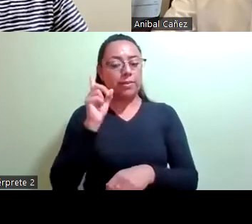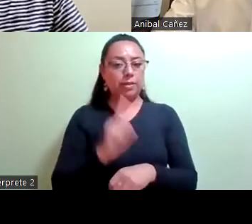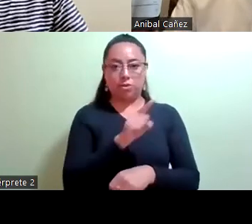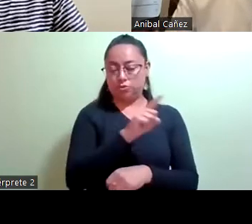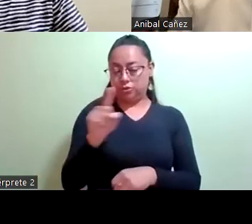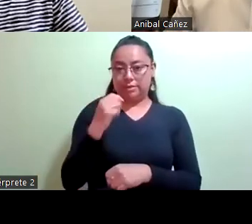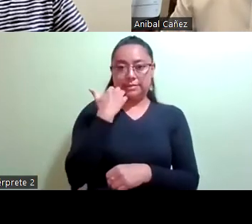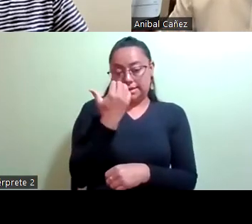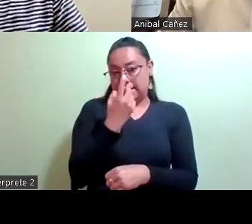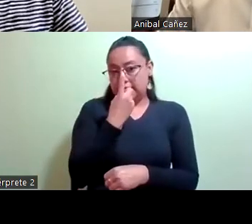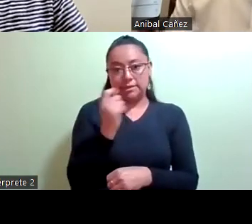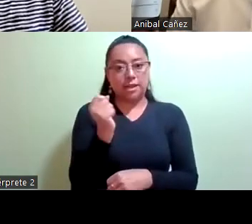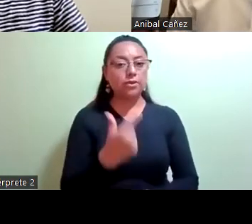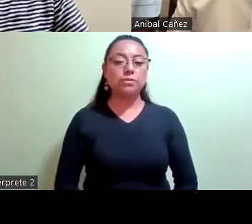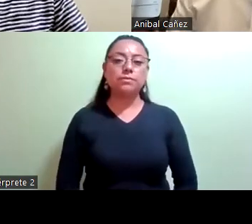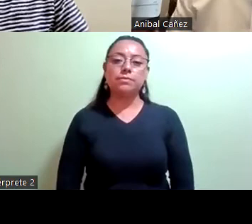consideración.